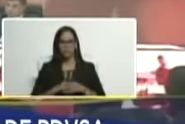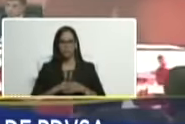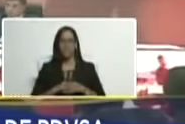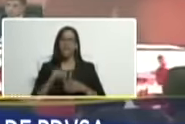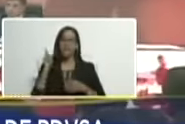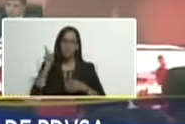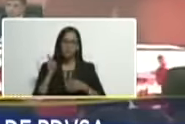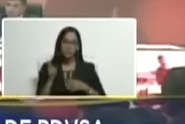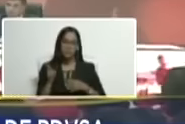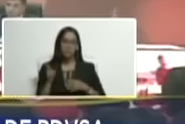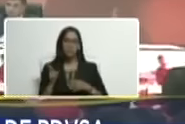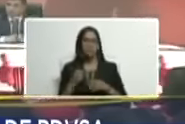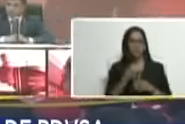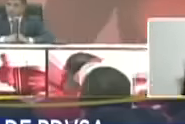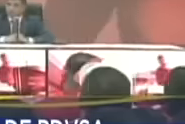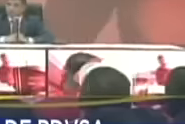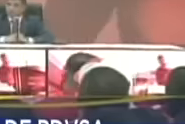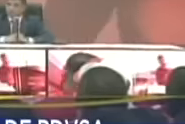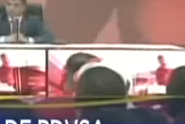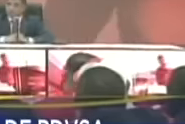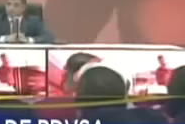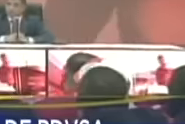Ellos han llevado diversos planteamientos